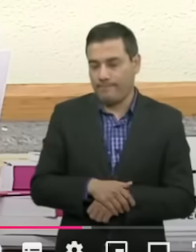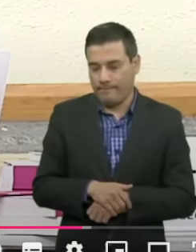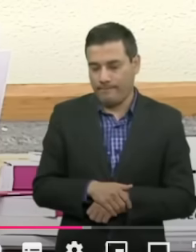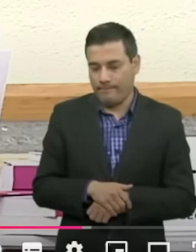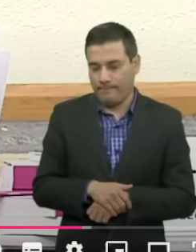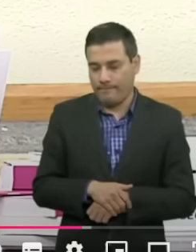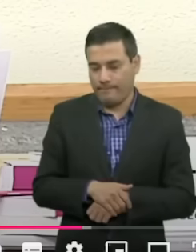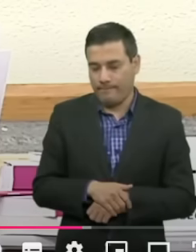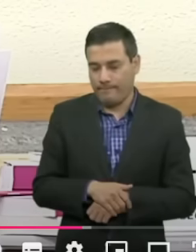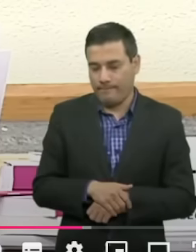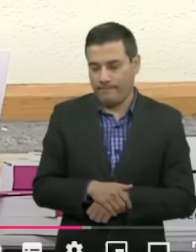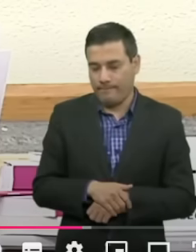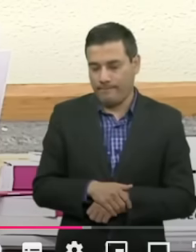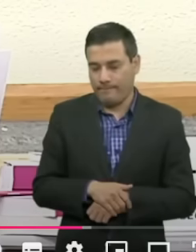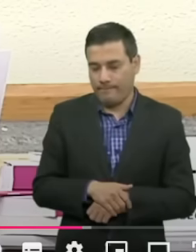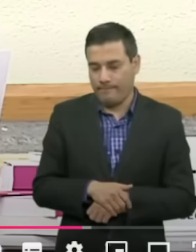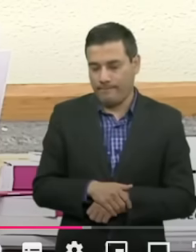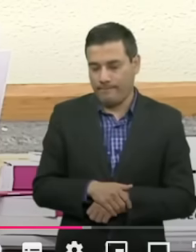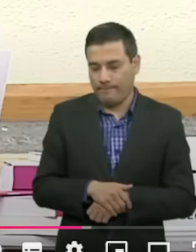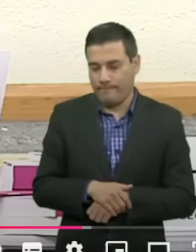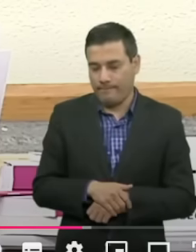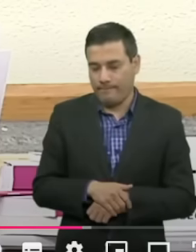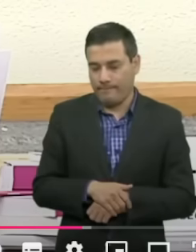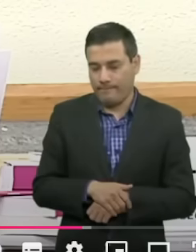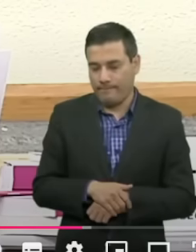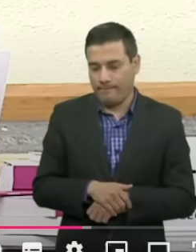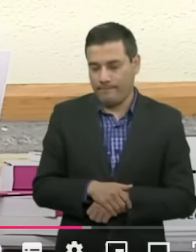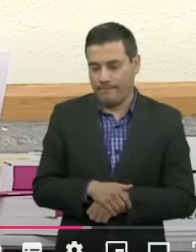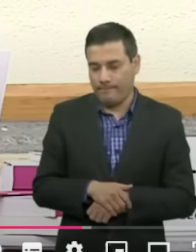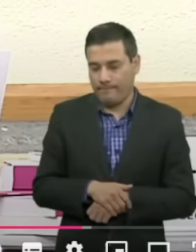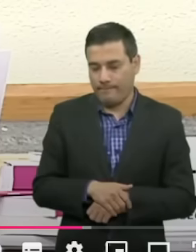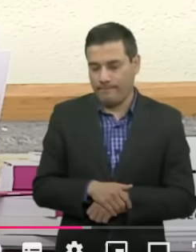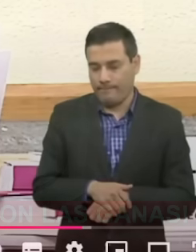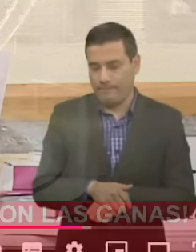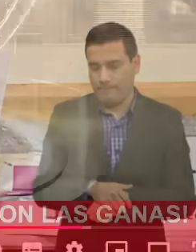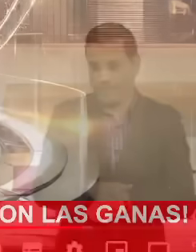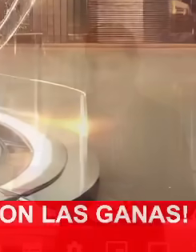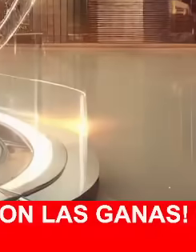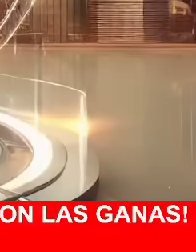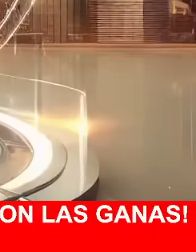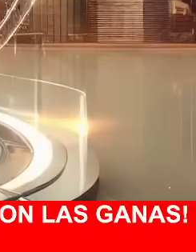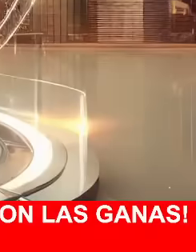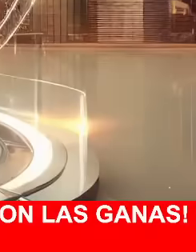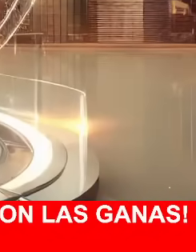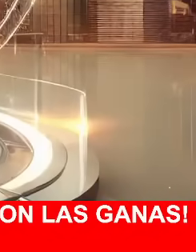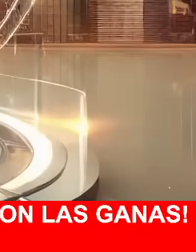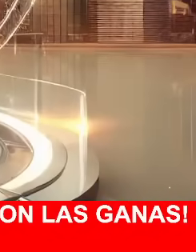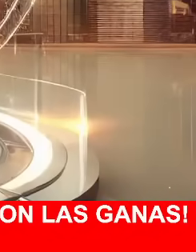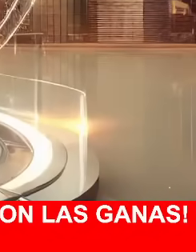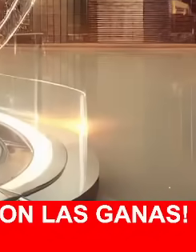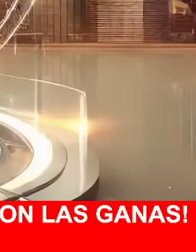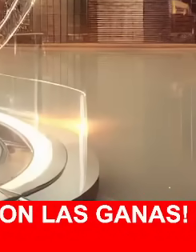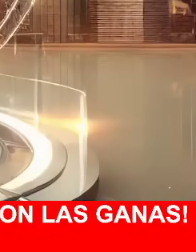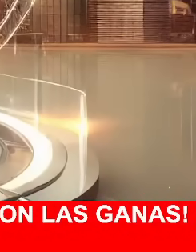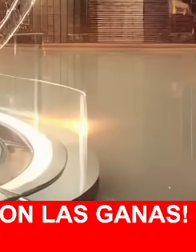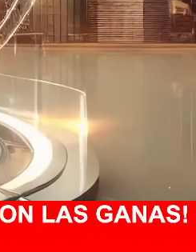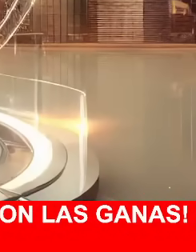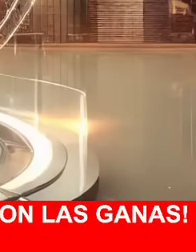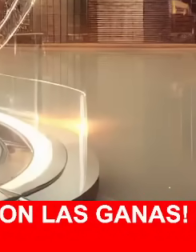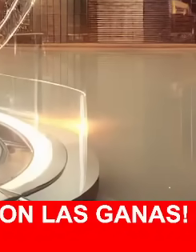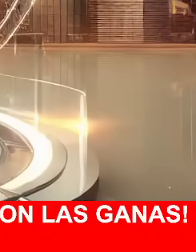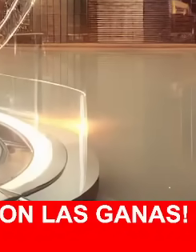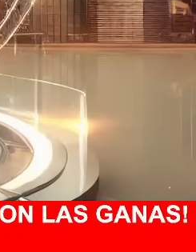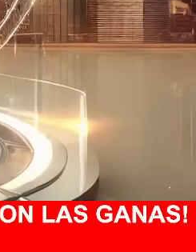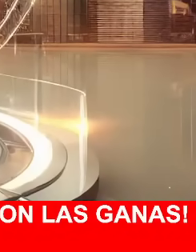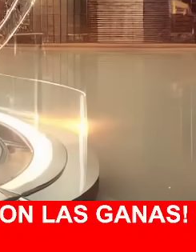Instituto. Bueno, es parte de lo que dijo Guadalupe Taddei en el entorno de una sesión donde las lenchas